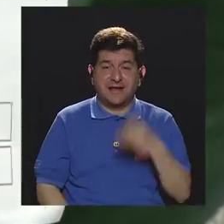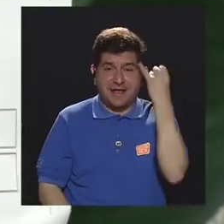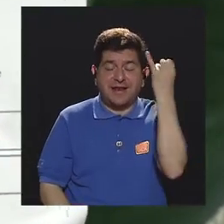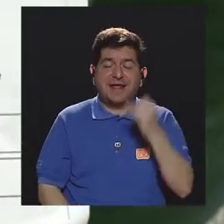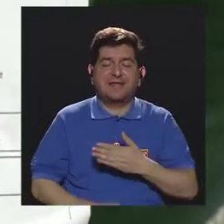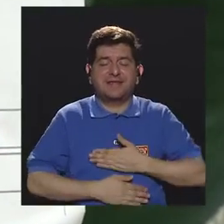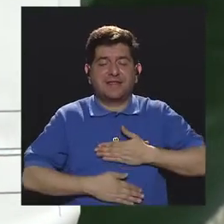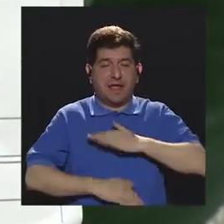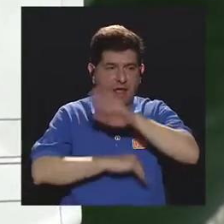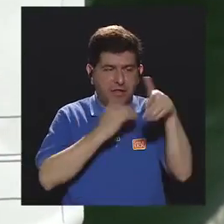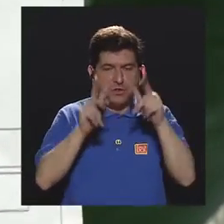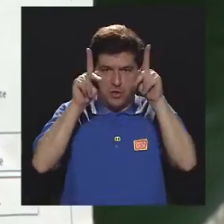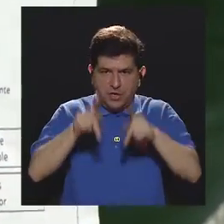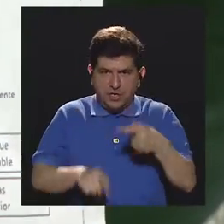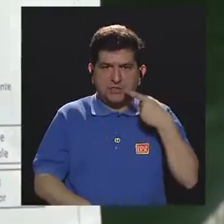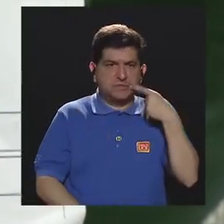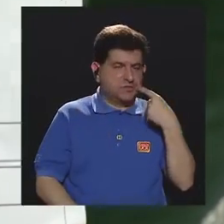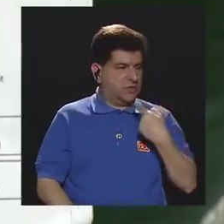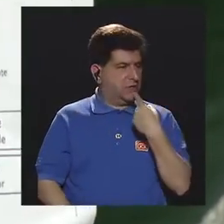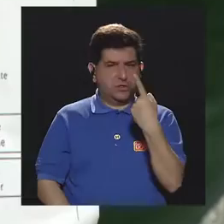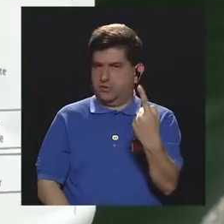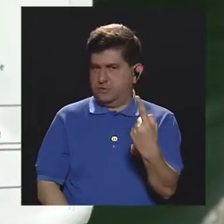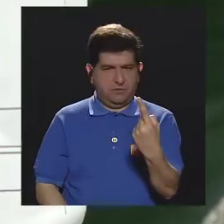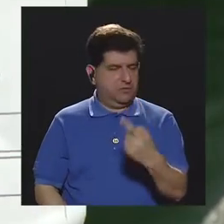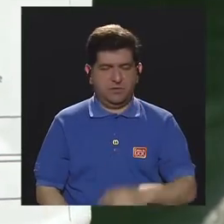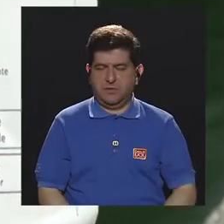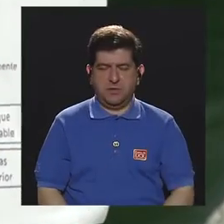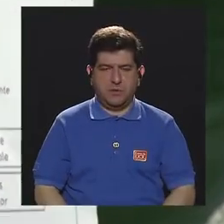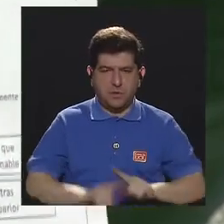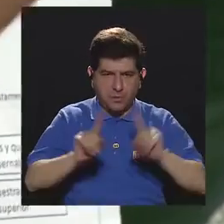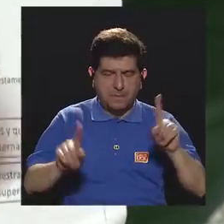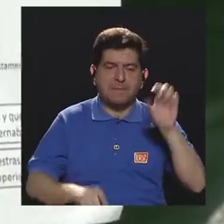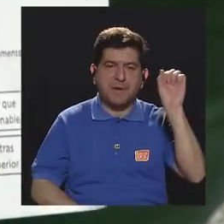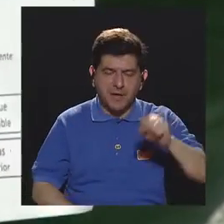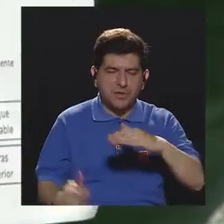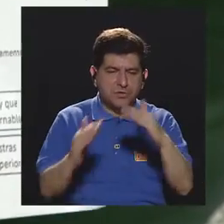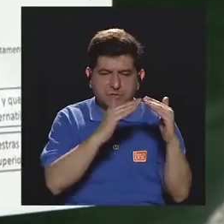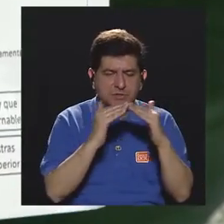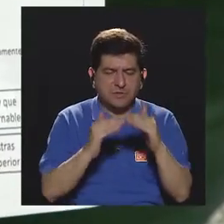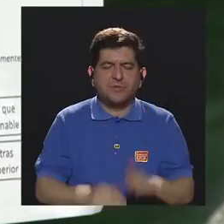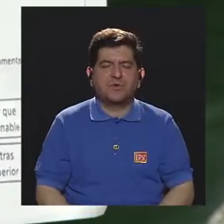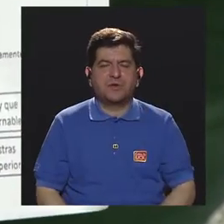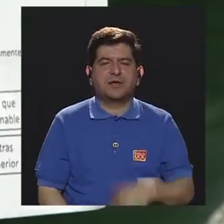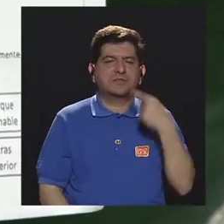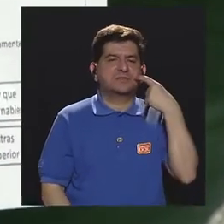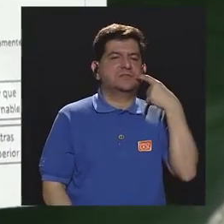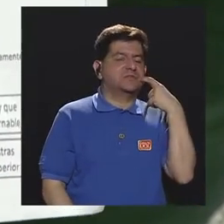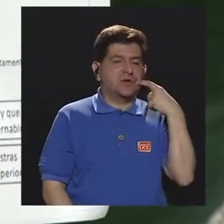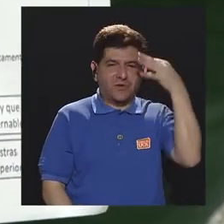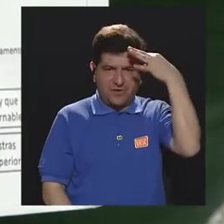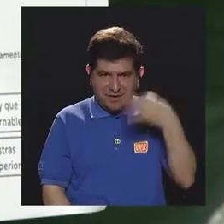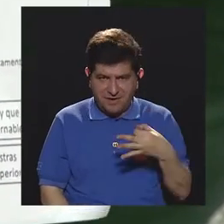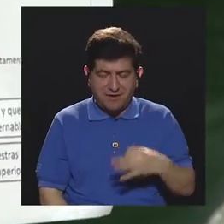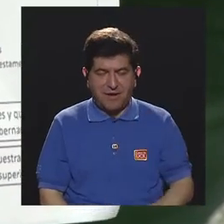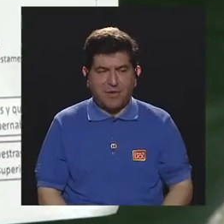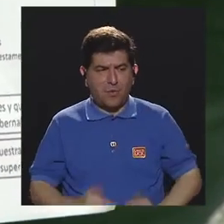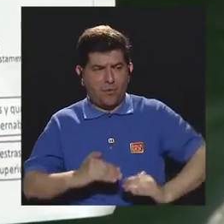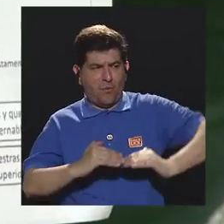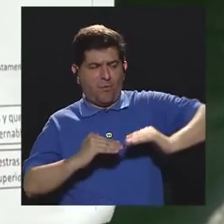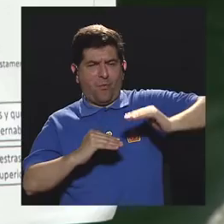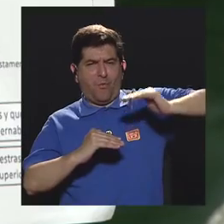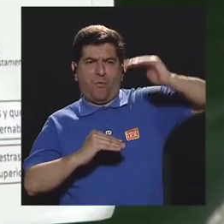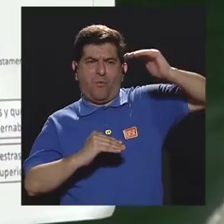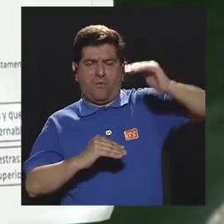Ahora, que todos lleguen a ser adictos, no lo estoy diciendo, pero sí para la población adicta, que creo que debe ser muy